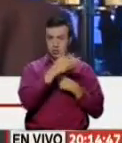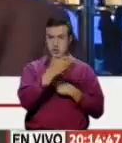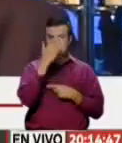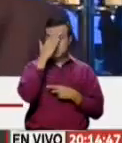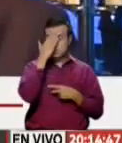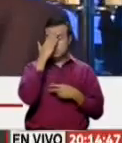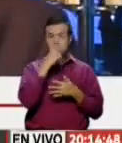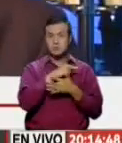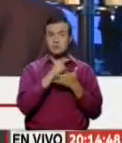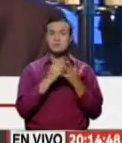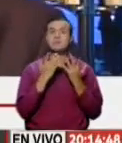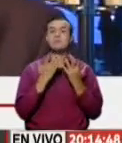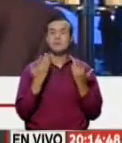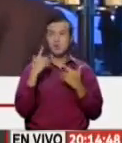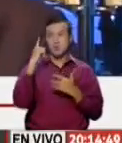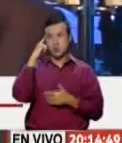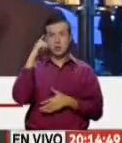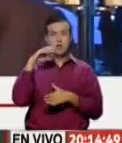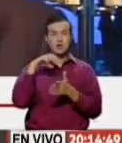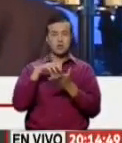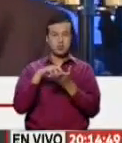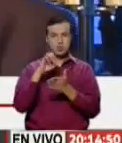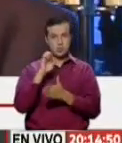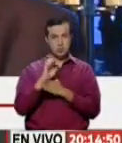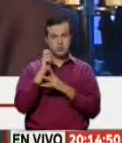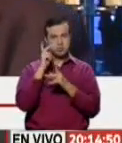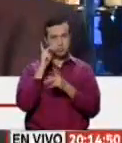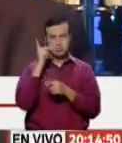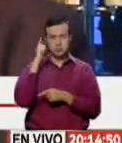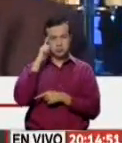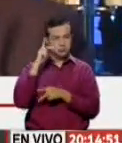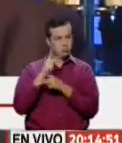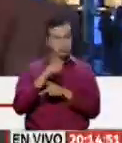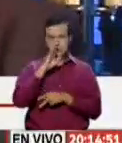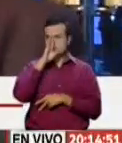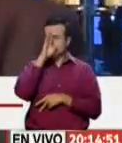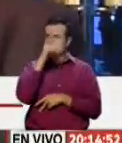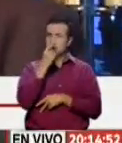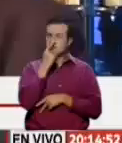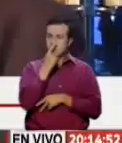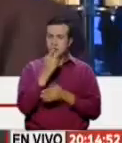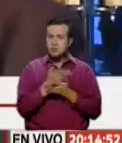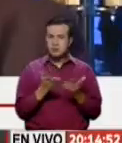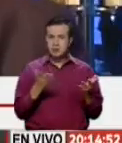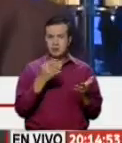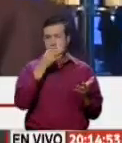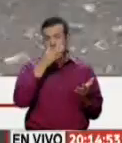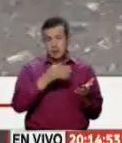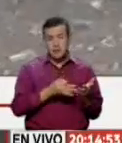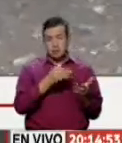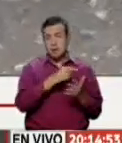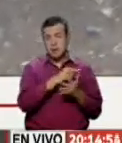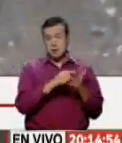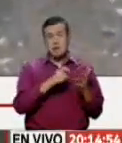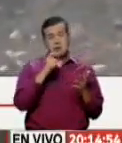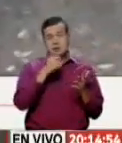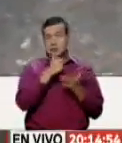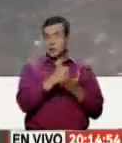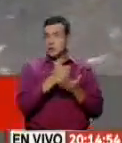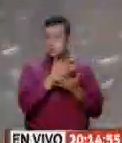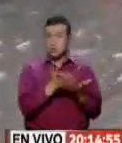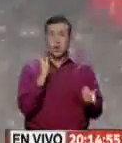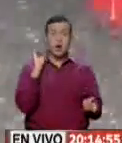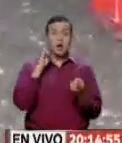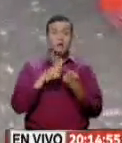conocen, el Estado ecuatoriano va a precautelar siempre los intereses de las verdaderas víctimas. Hasta